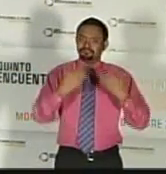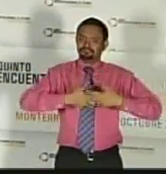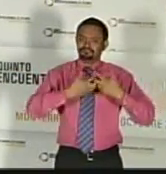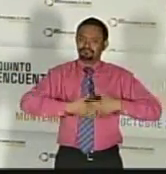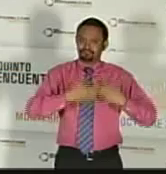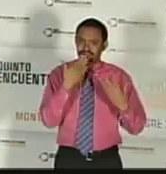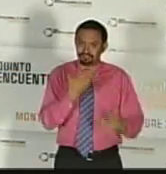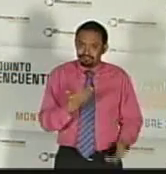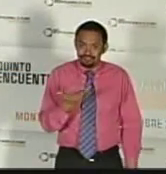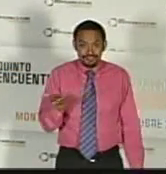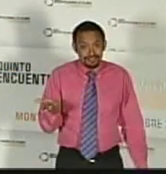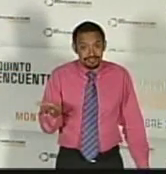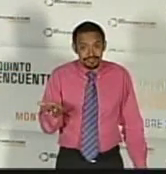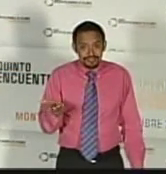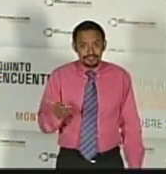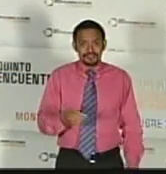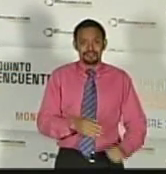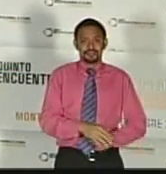funcionando?